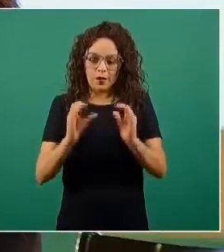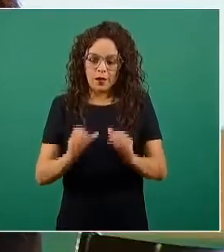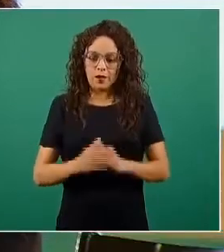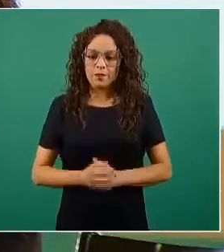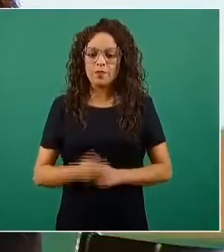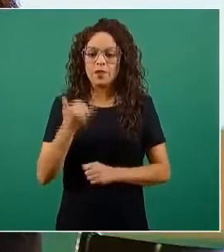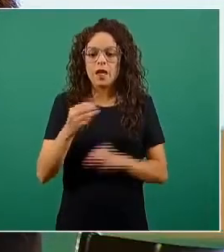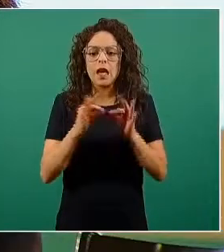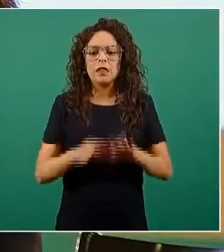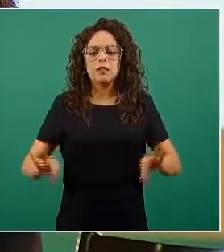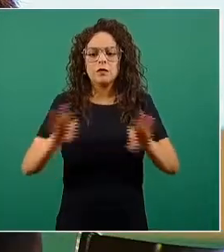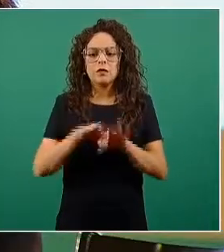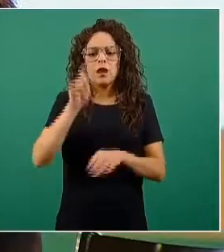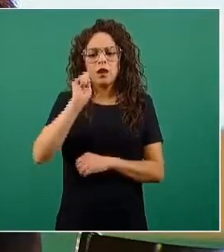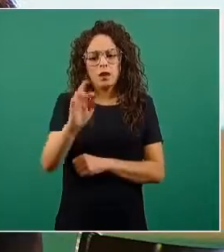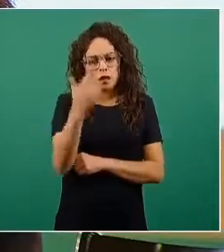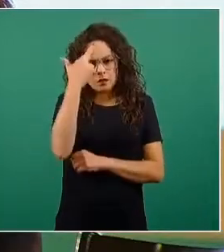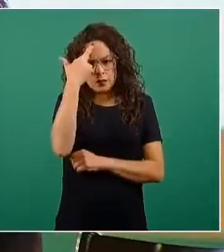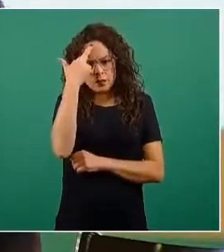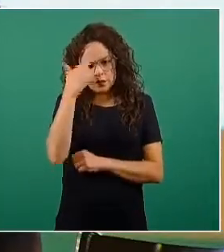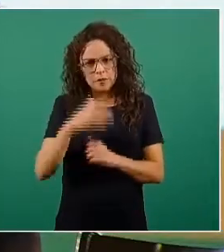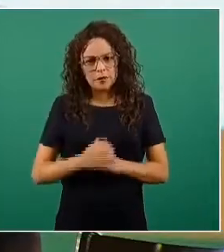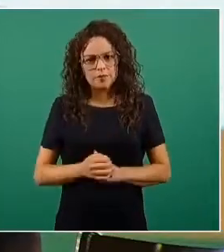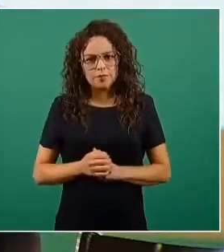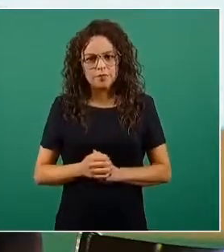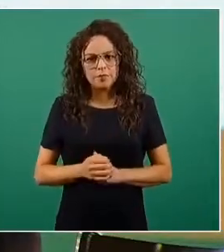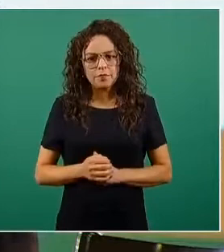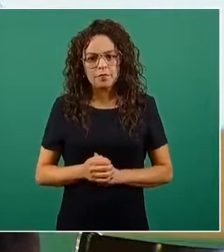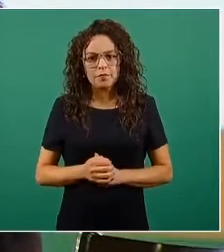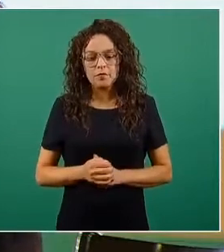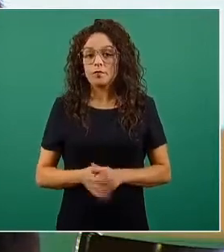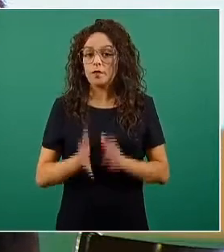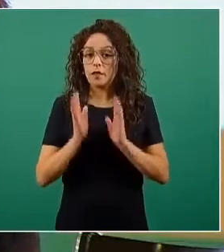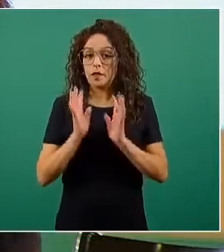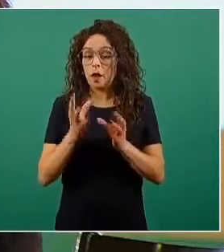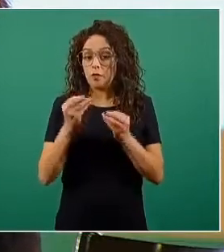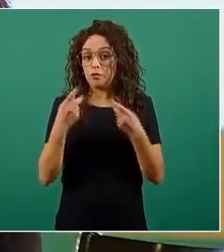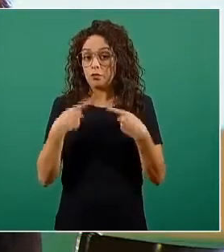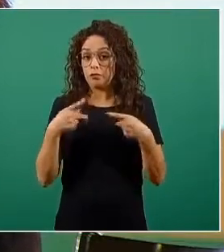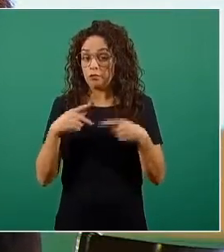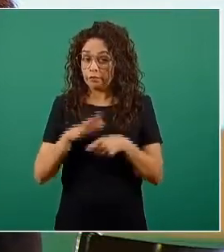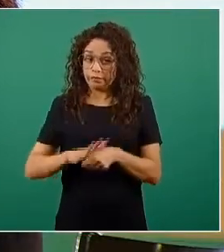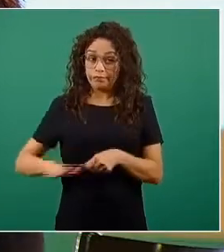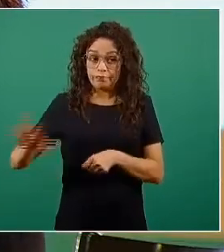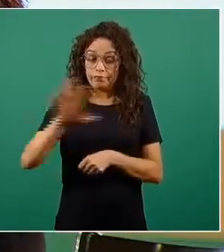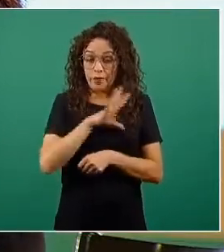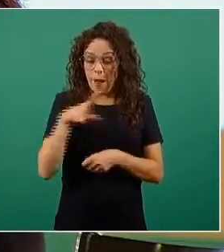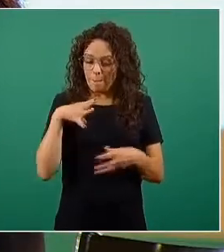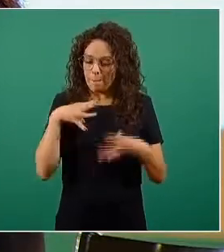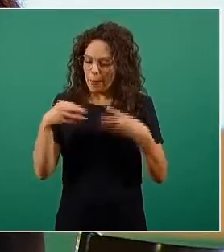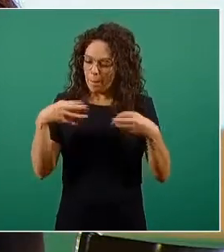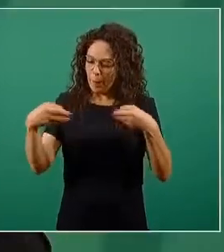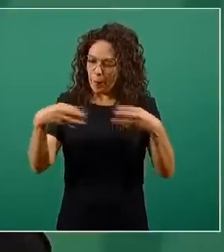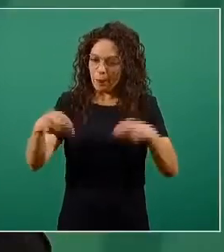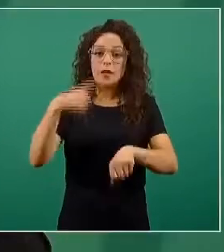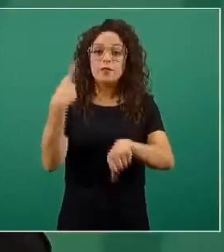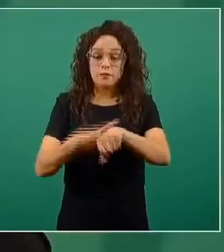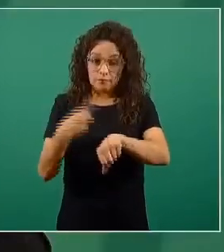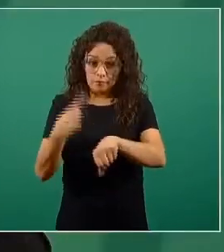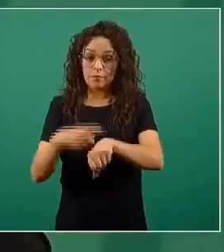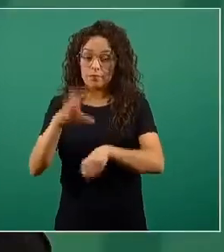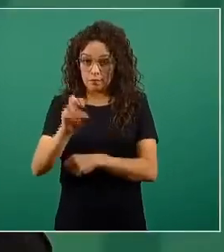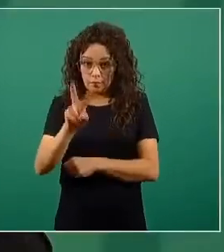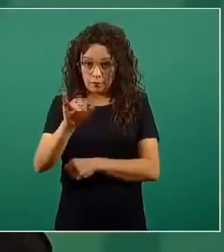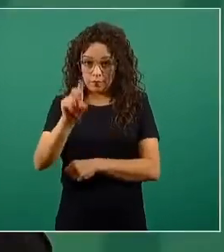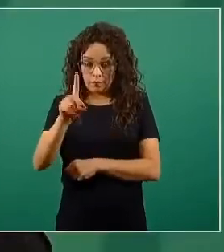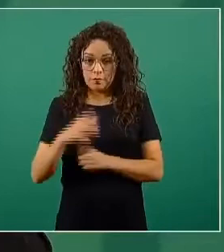recordar, hemos tenido ya mucha población infectada, ¿no? A mucha población que ha presentado COVID,